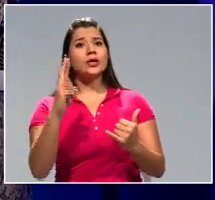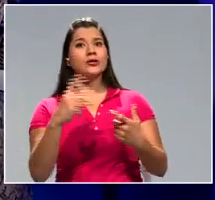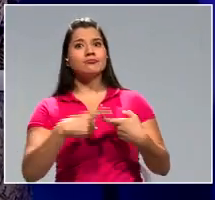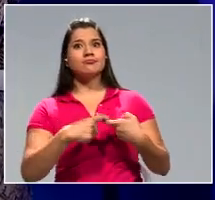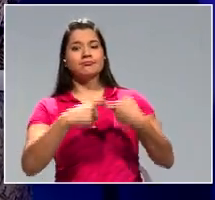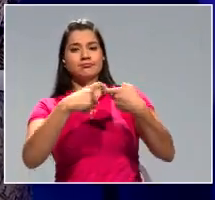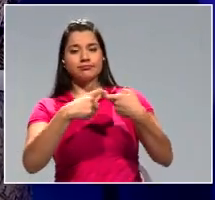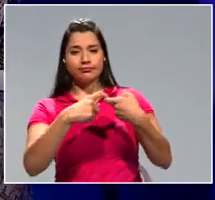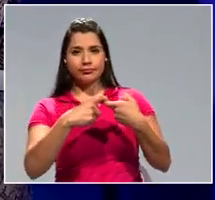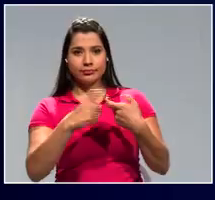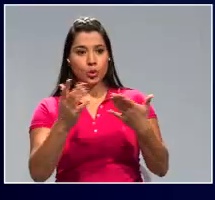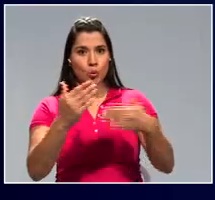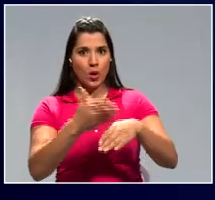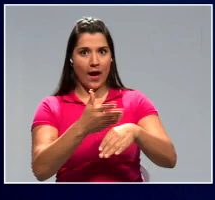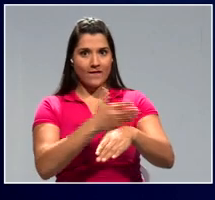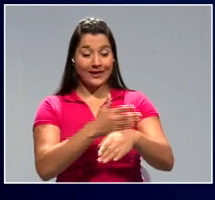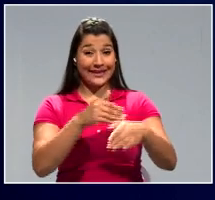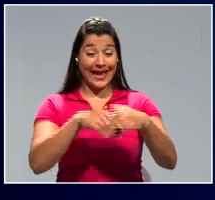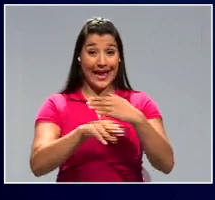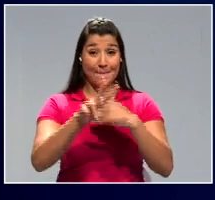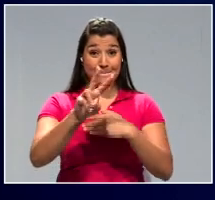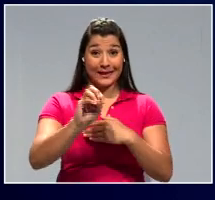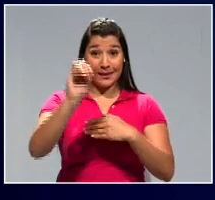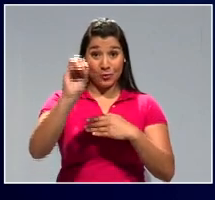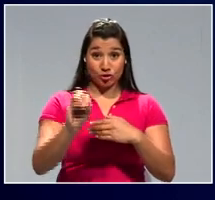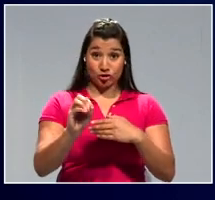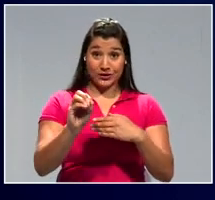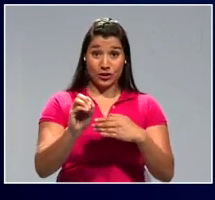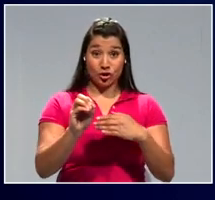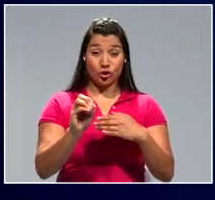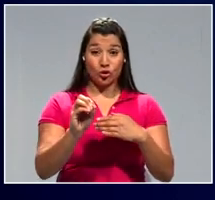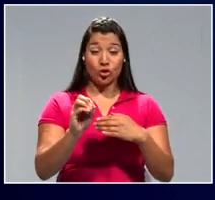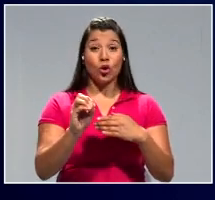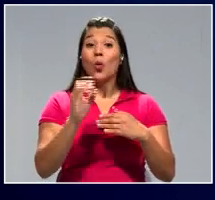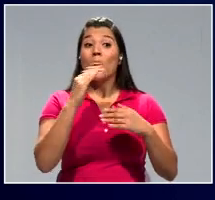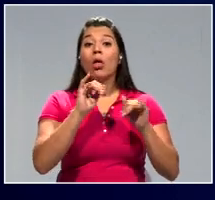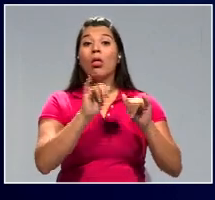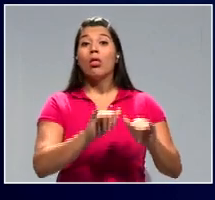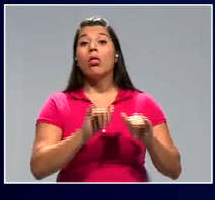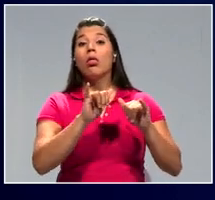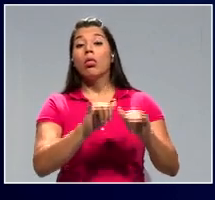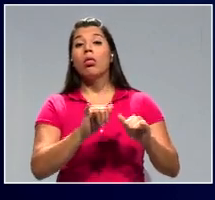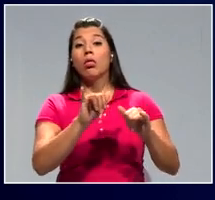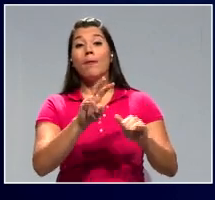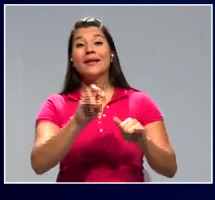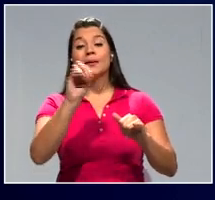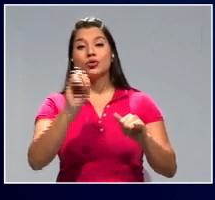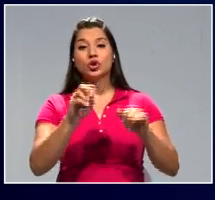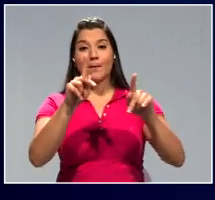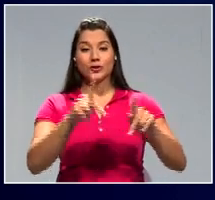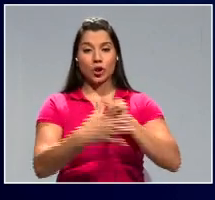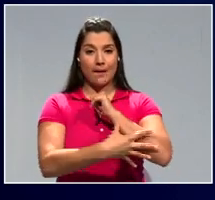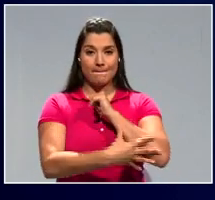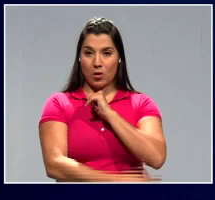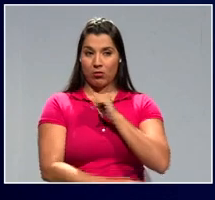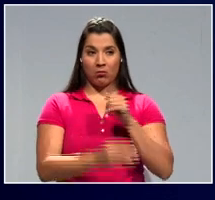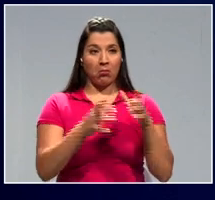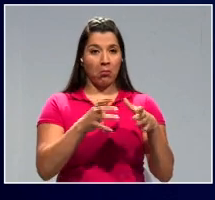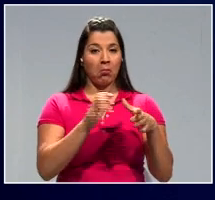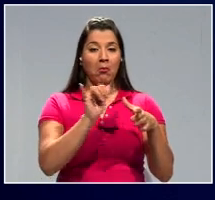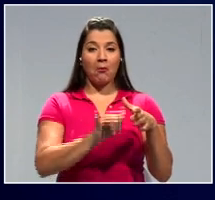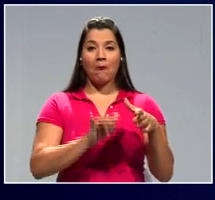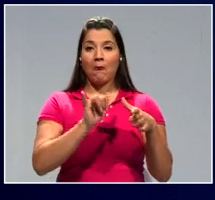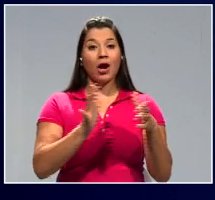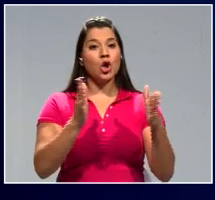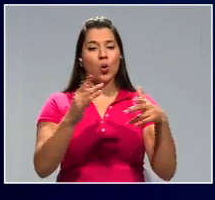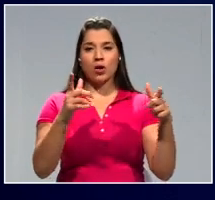estancado en un 20% de pobres, usted lo decía, hace 2 décadas. Se cambió la